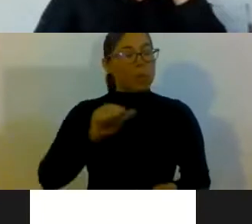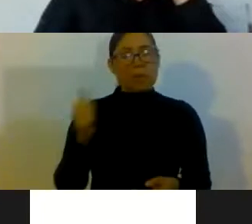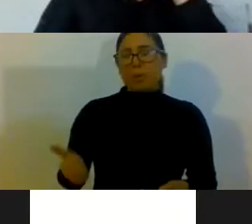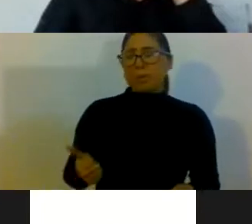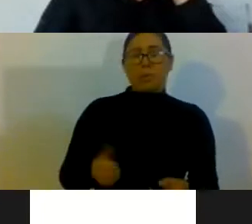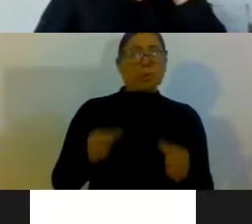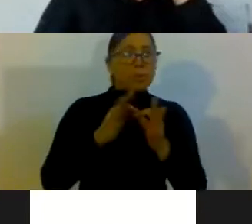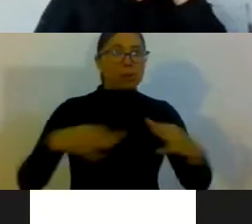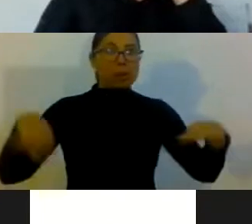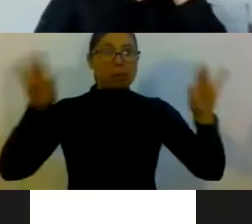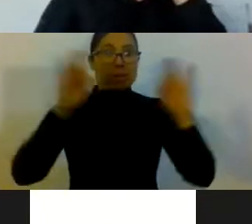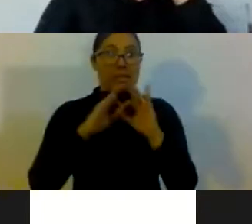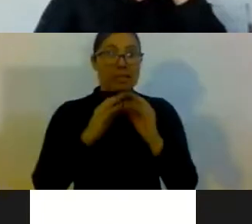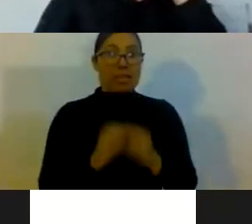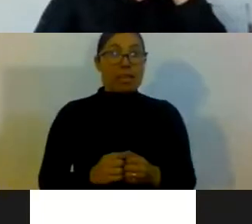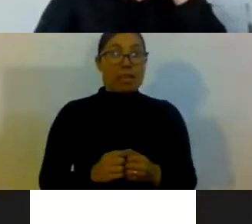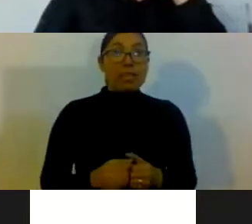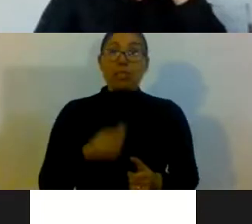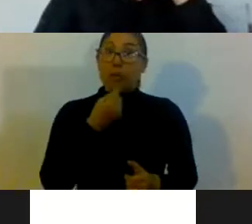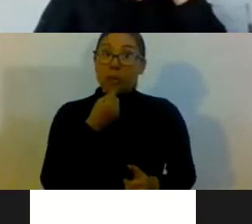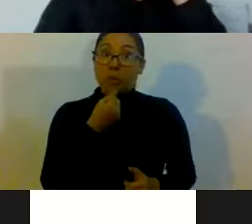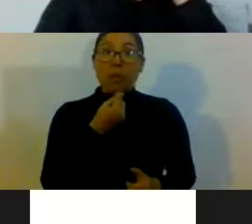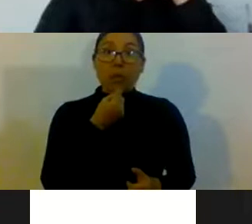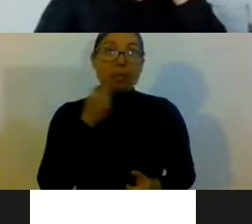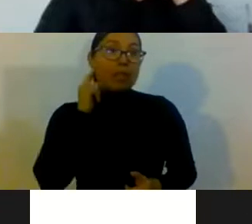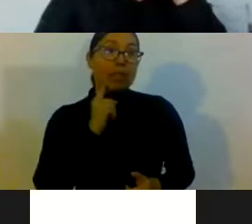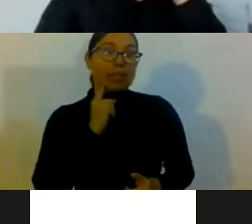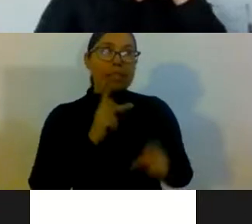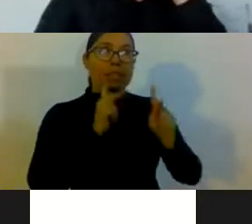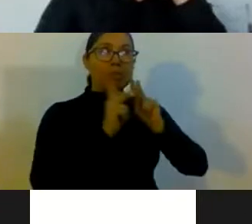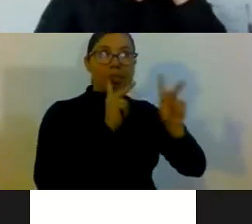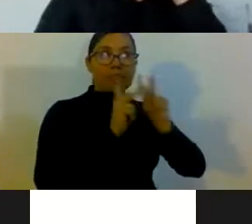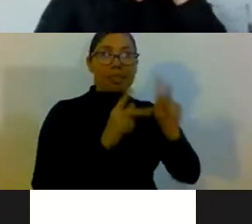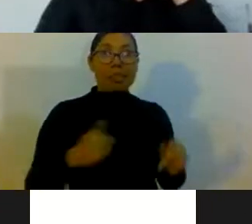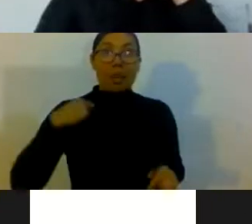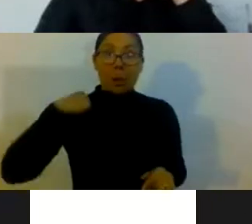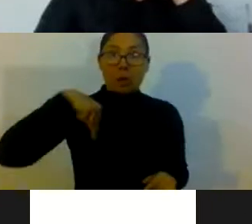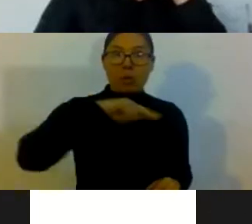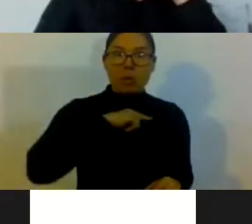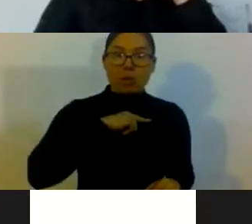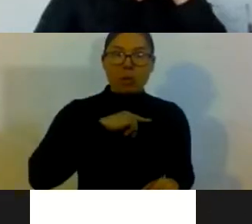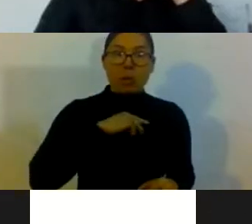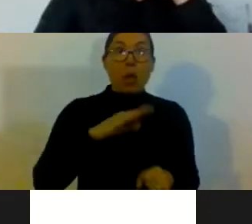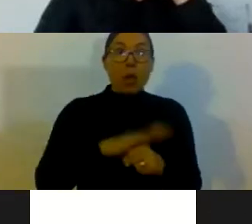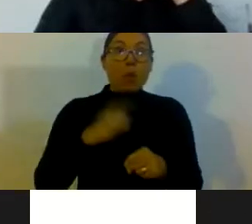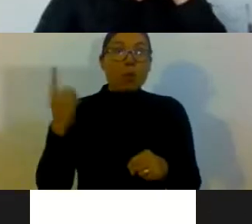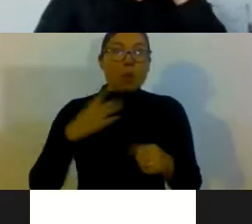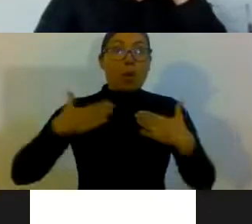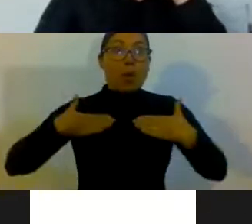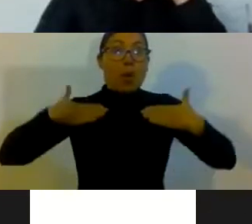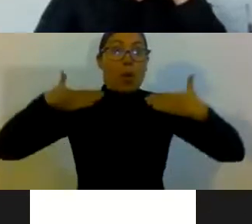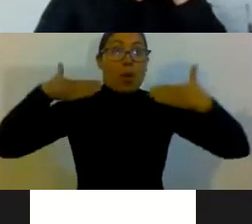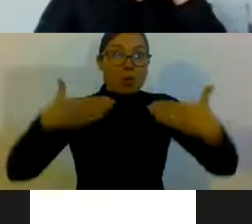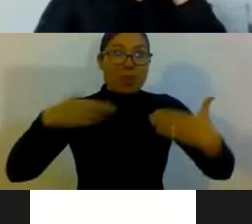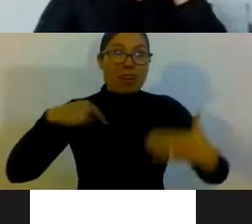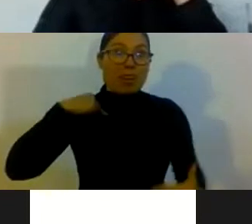es porque nosotros somos su base segura. Sí, porque generamos ese vínculo de base segura y él o ella es con la persona que confía. Entonces,